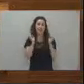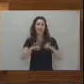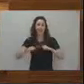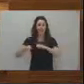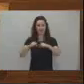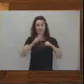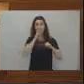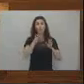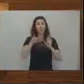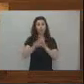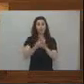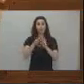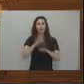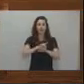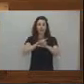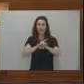hoja de ruta compartida.